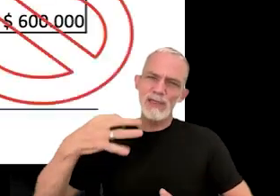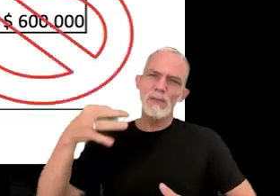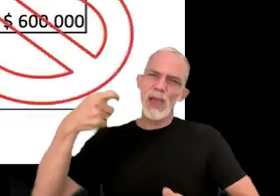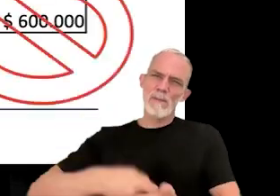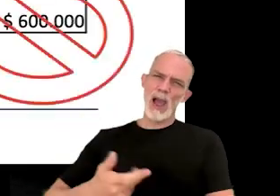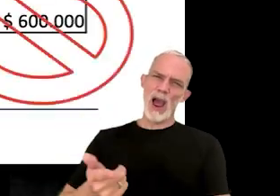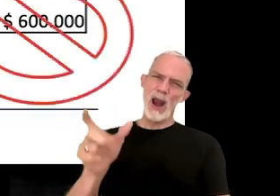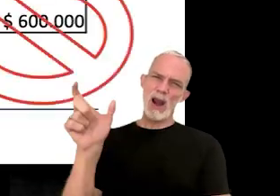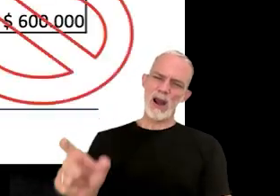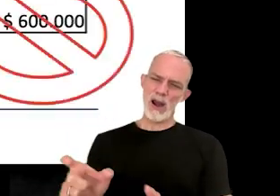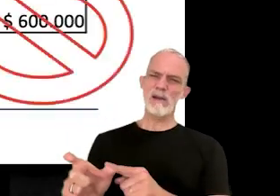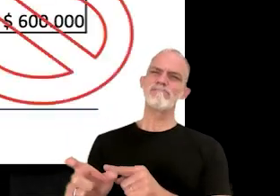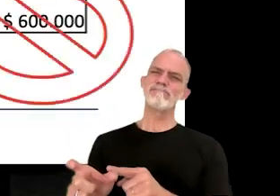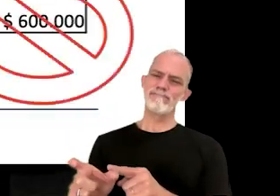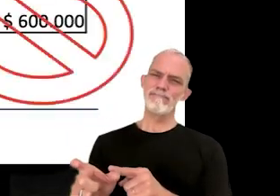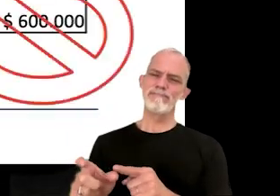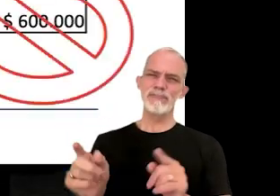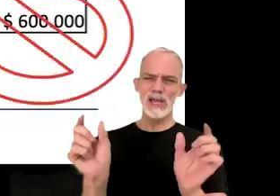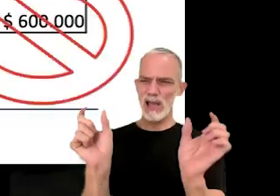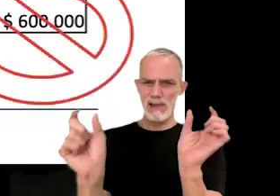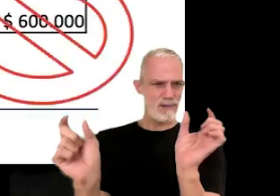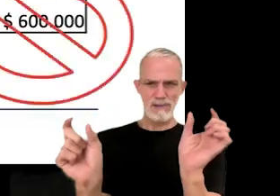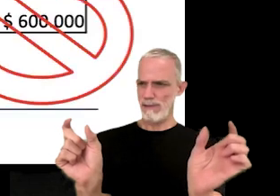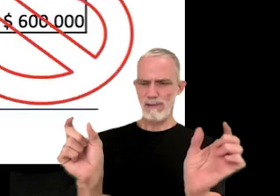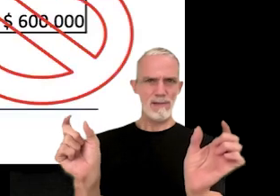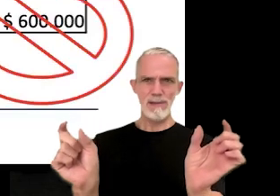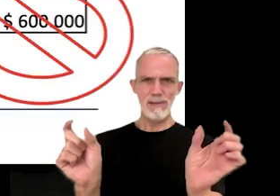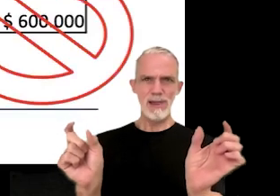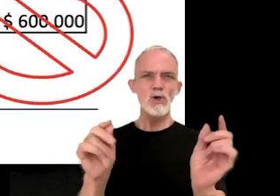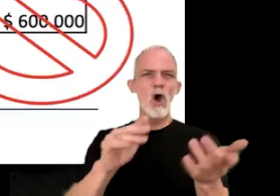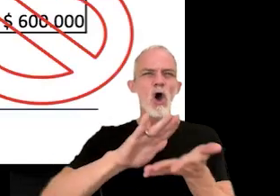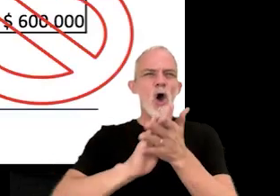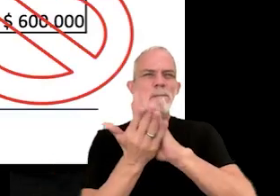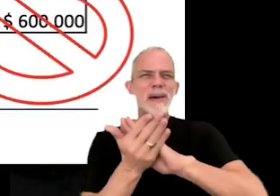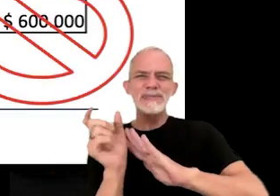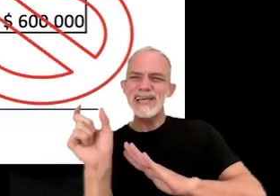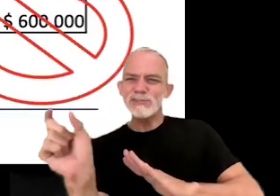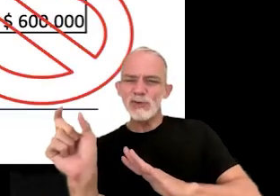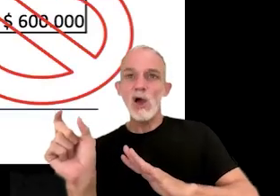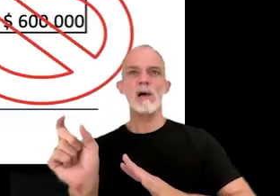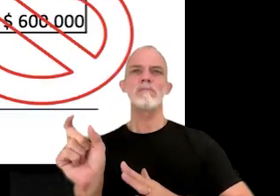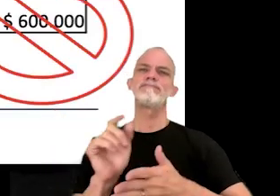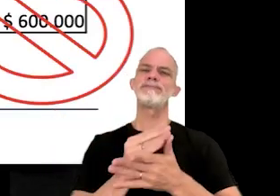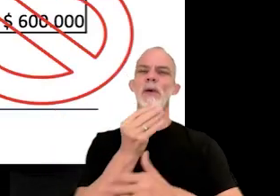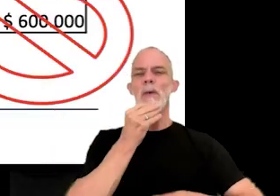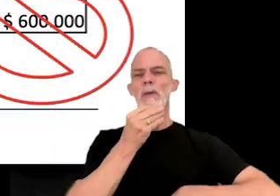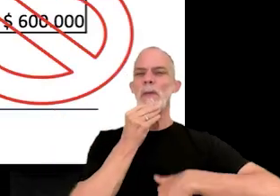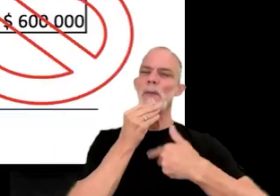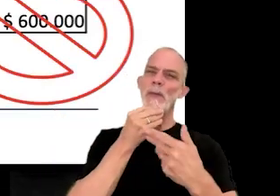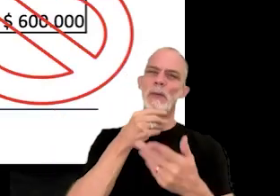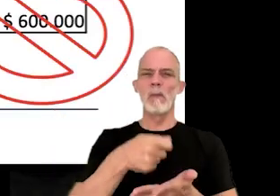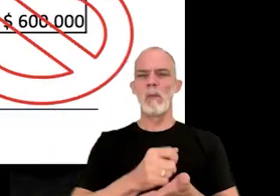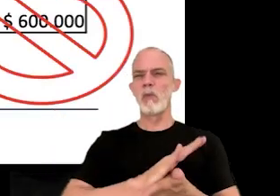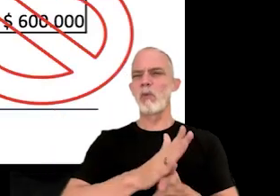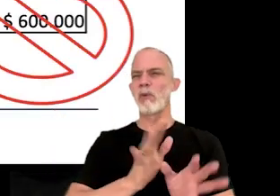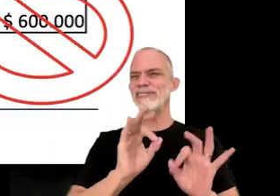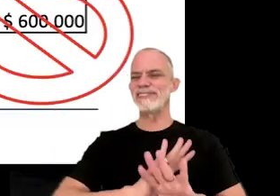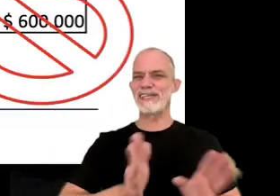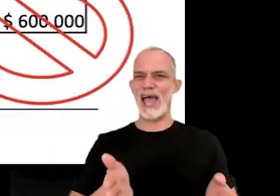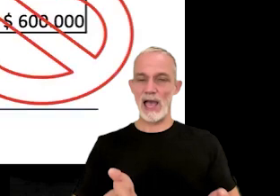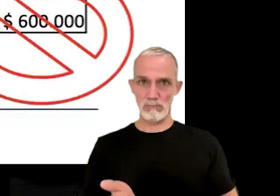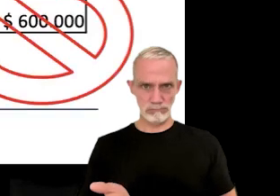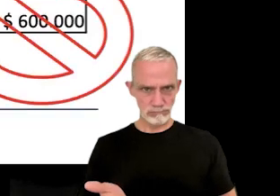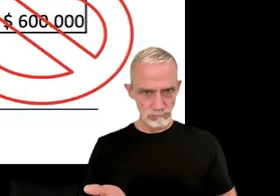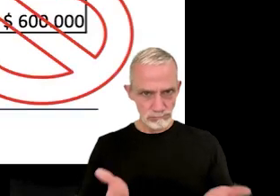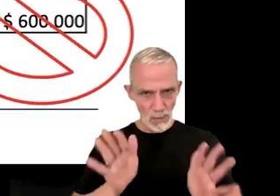vemos como solamente a través de la compensación se está simulando el pago. Pero para eso tenemos